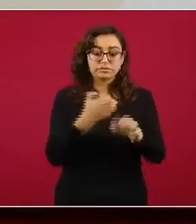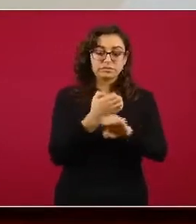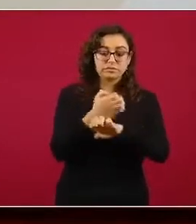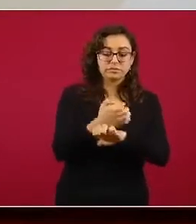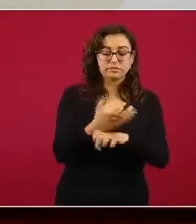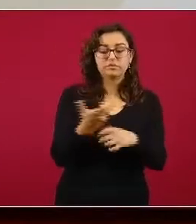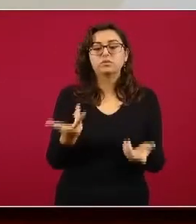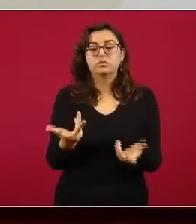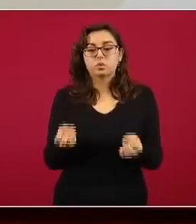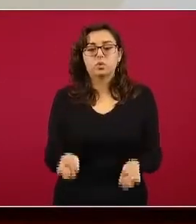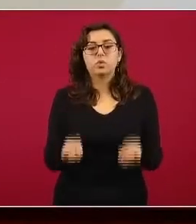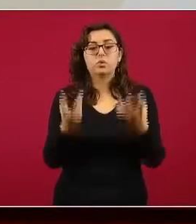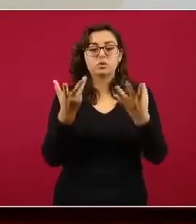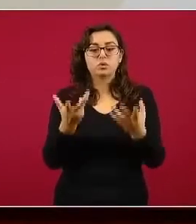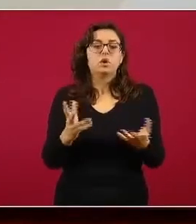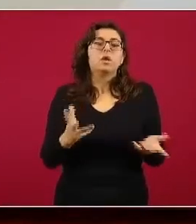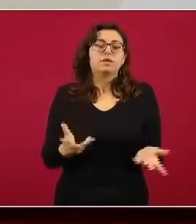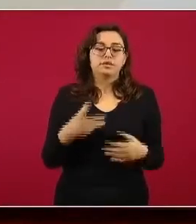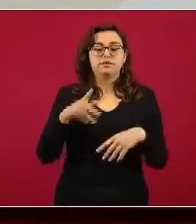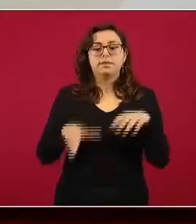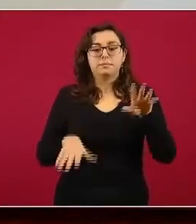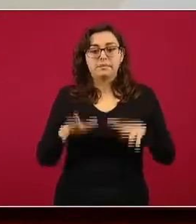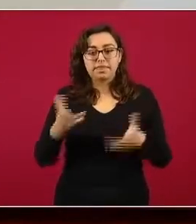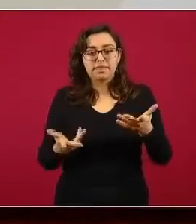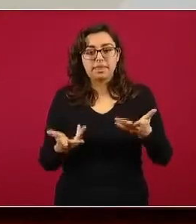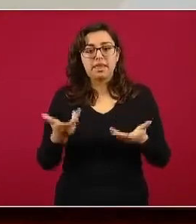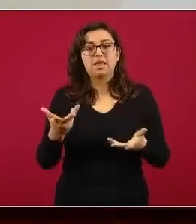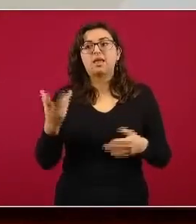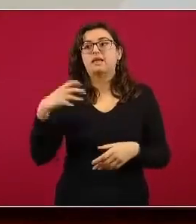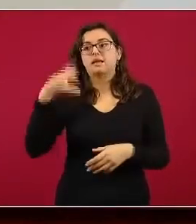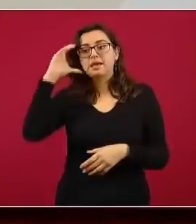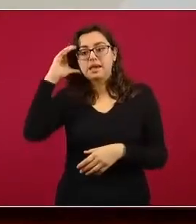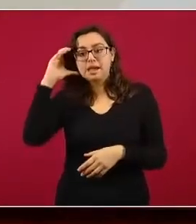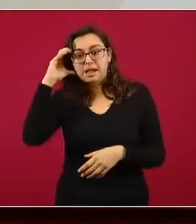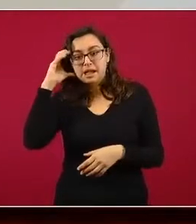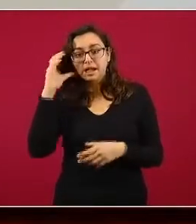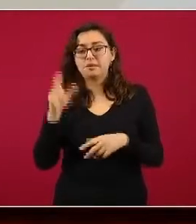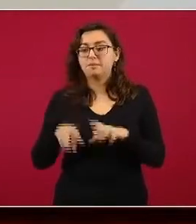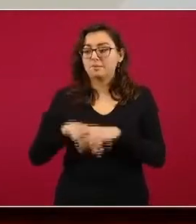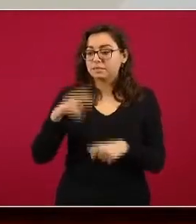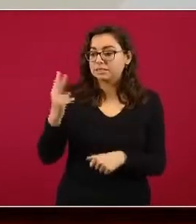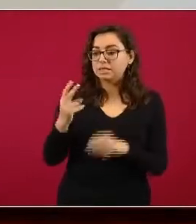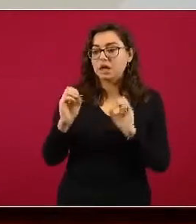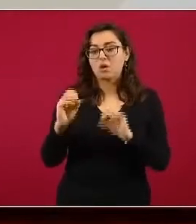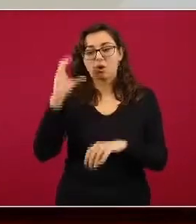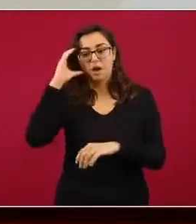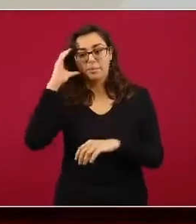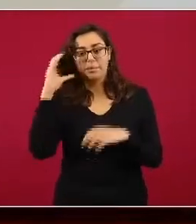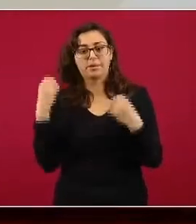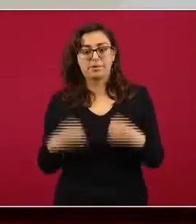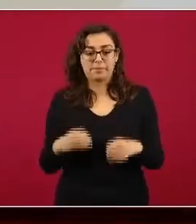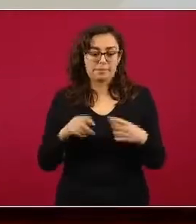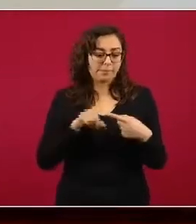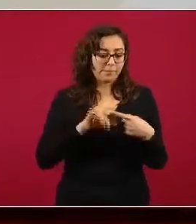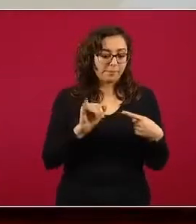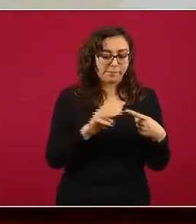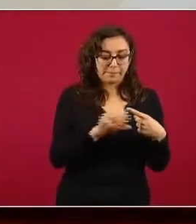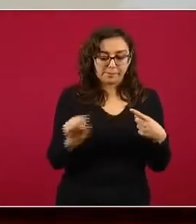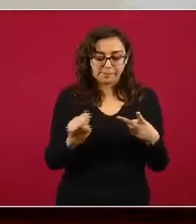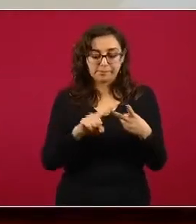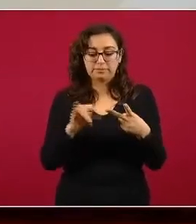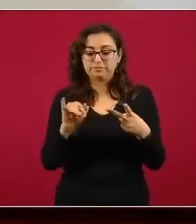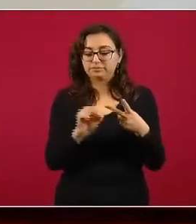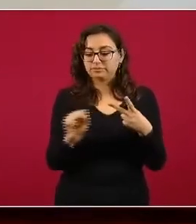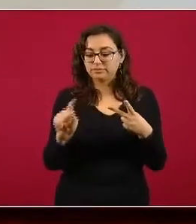dado por las camas disponibles u ocupadas que tenga el Instituto Mexicano del Seguro Social, que tenga el